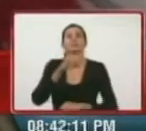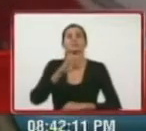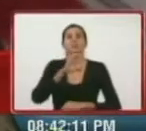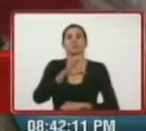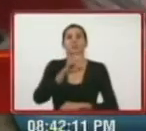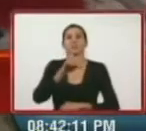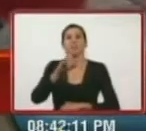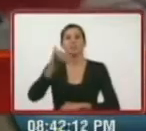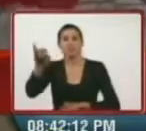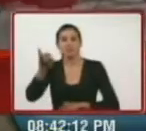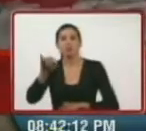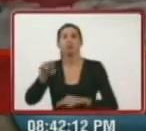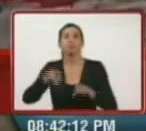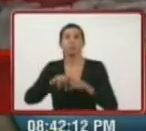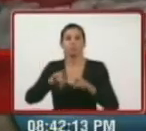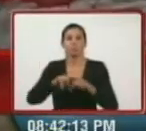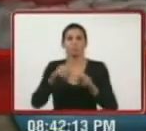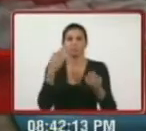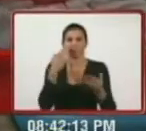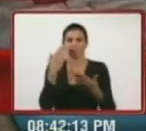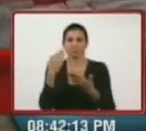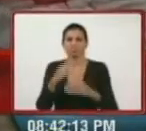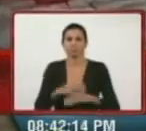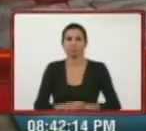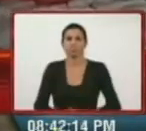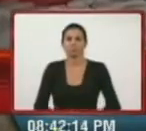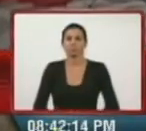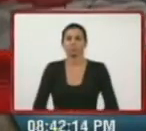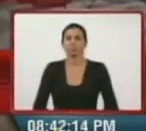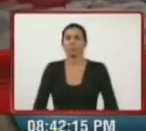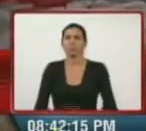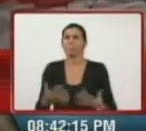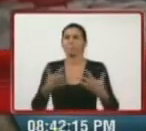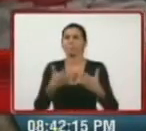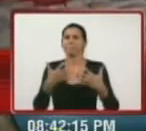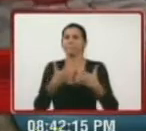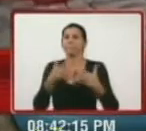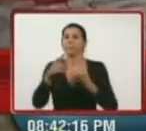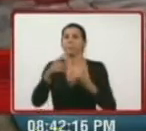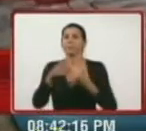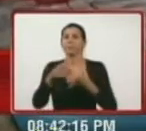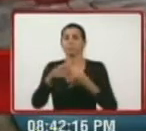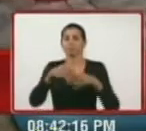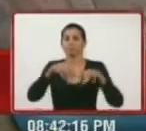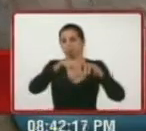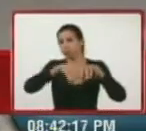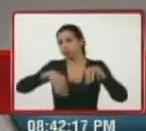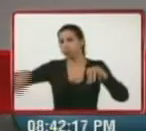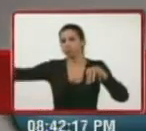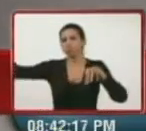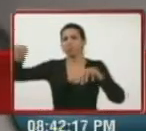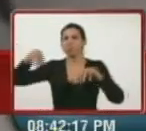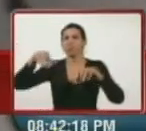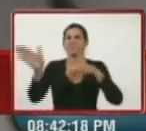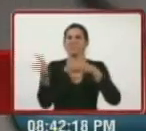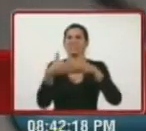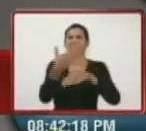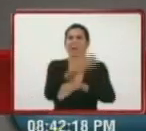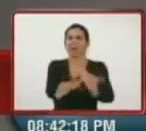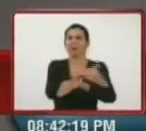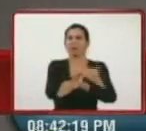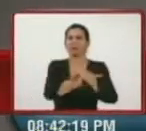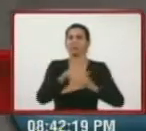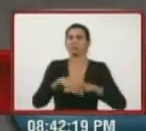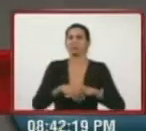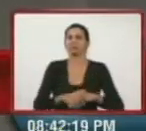diversos puntos de la jurisdicción. Estos focos de violencia se registran en las barricadas a lo largo de la Venezuela, las